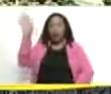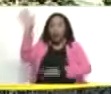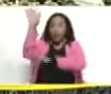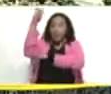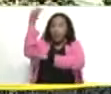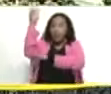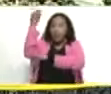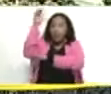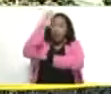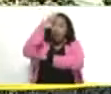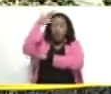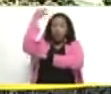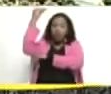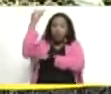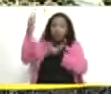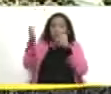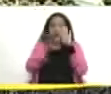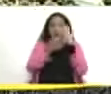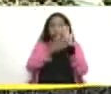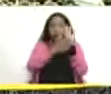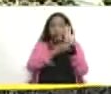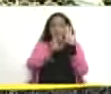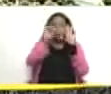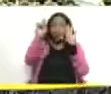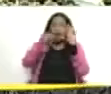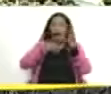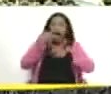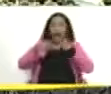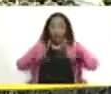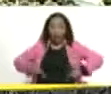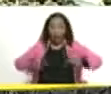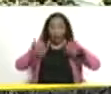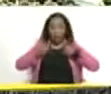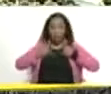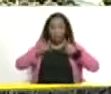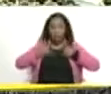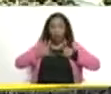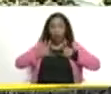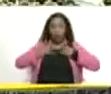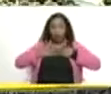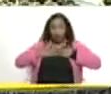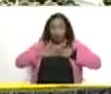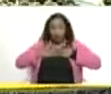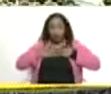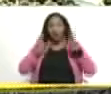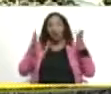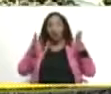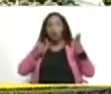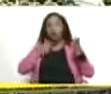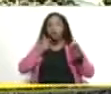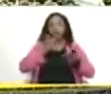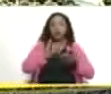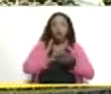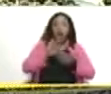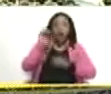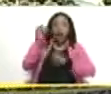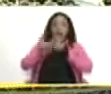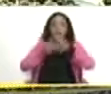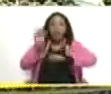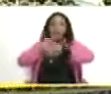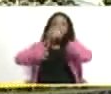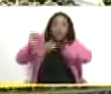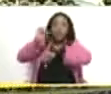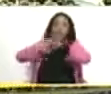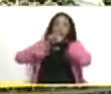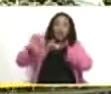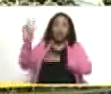Dios, ante la Constitución, dar su vida si fuese necesario por defender a Venezuela, por defender su